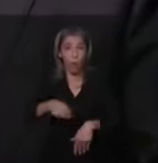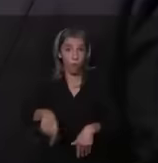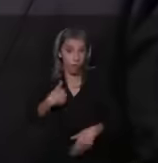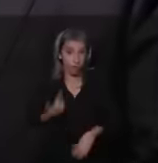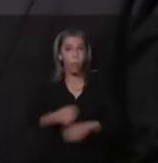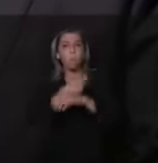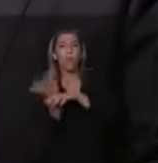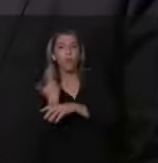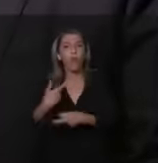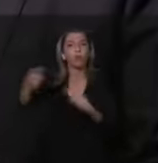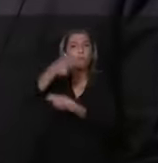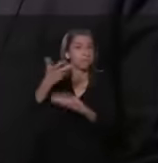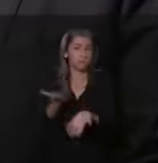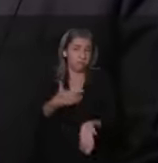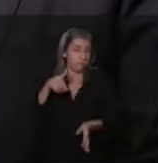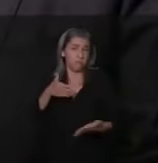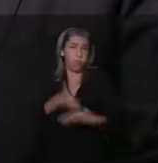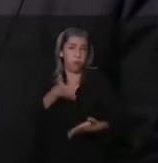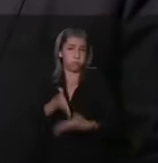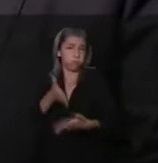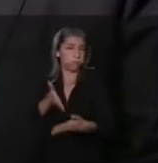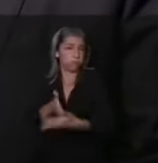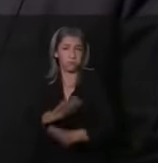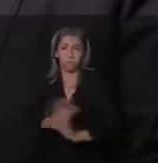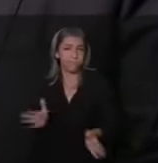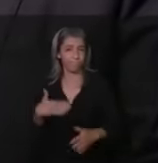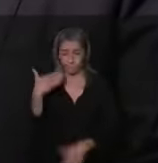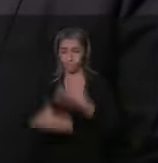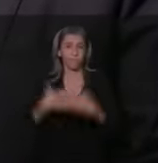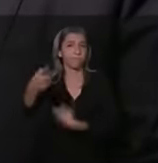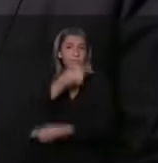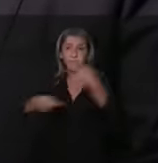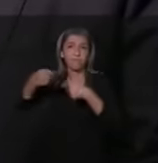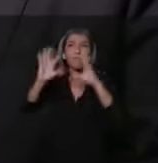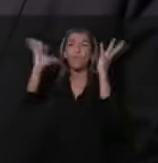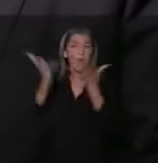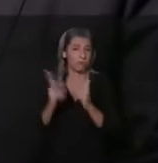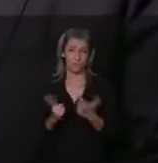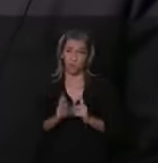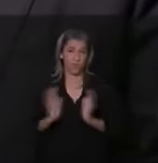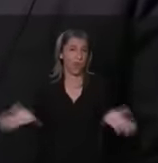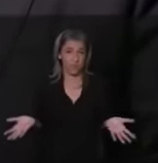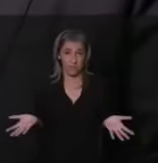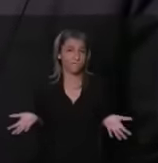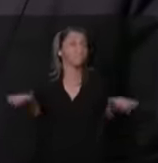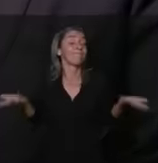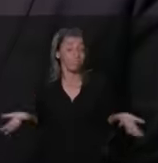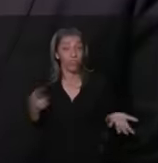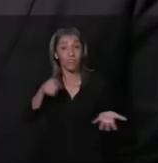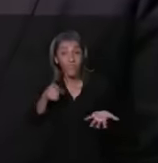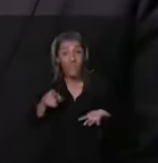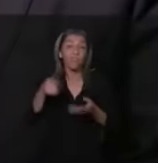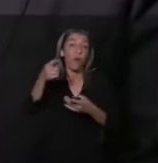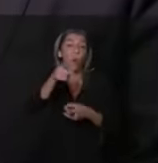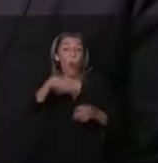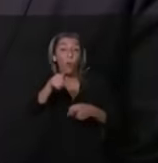Mercosur, que no tiene calle de salida, digamos, que está atascado y que no progresa hacia ningún lado. Por lo tanto, digamos, frente a esas mentiras que